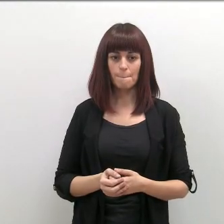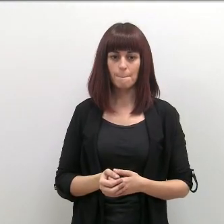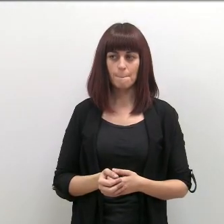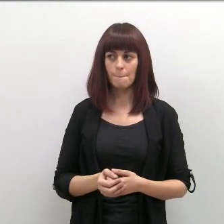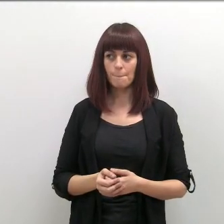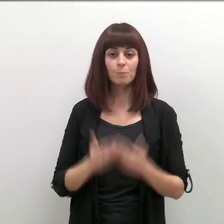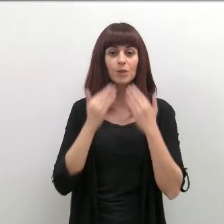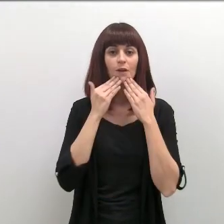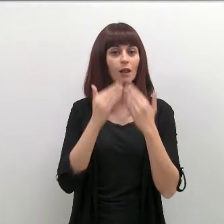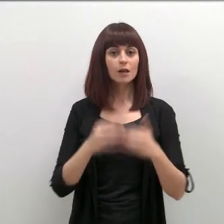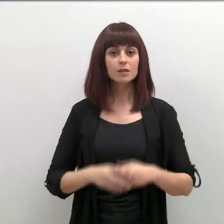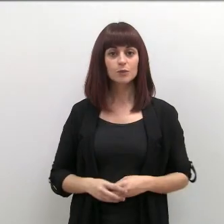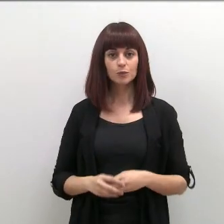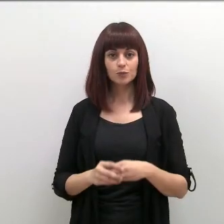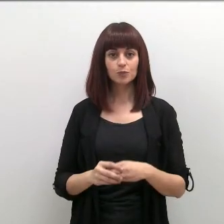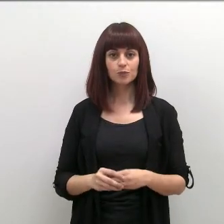Gracias.